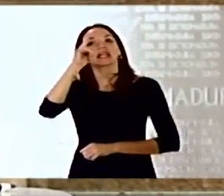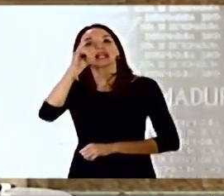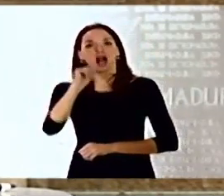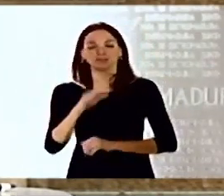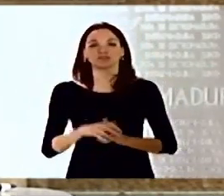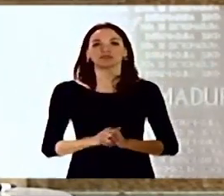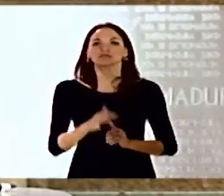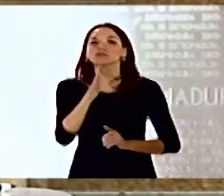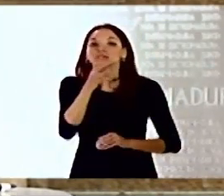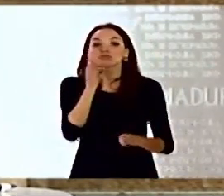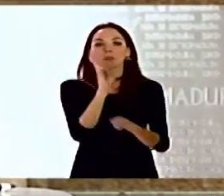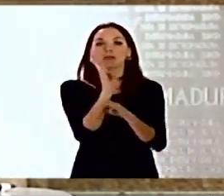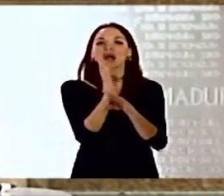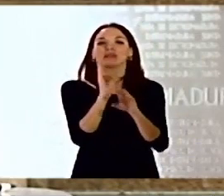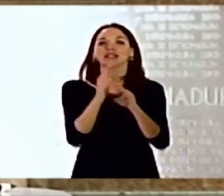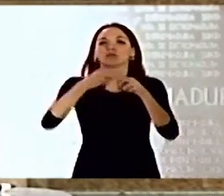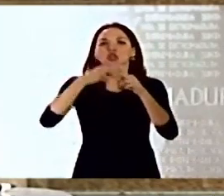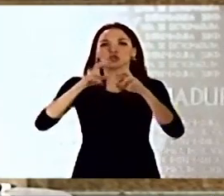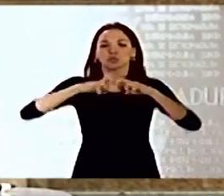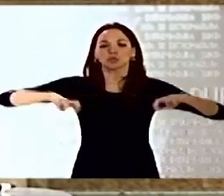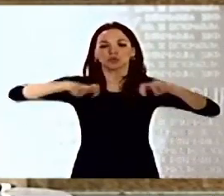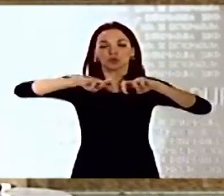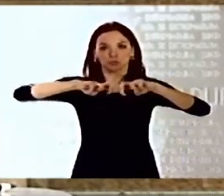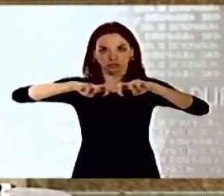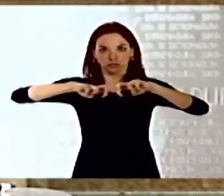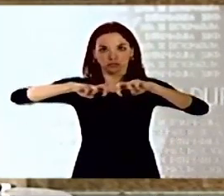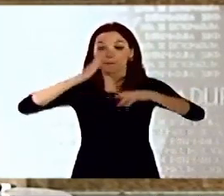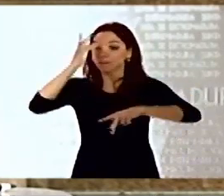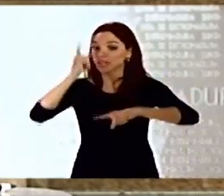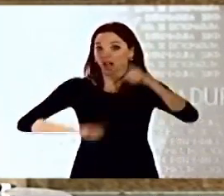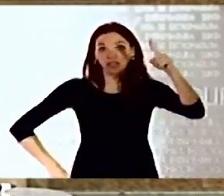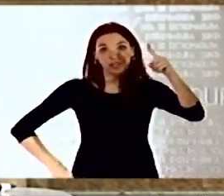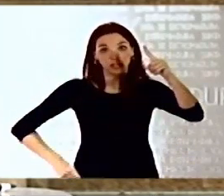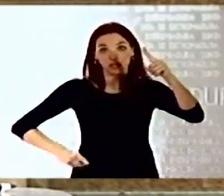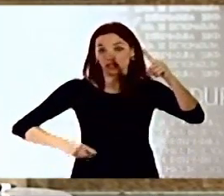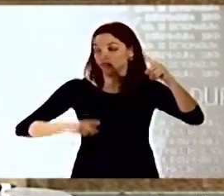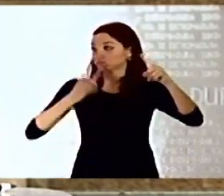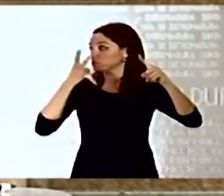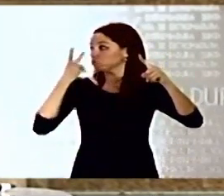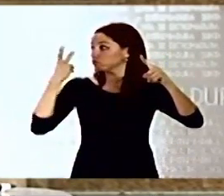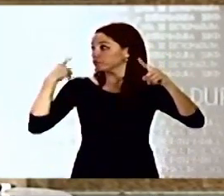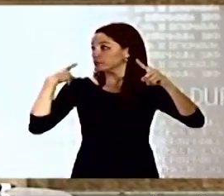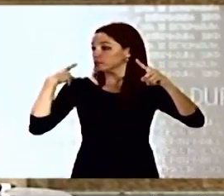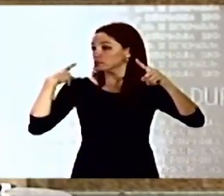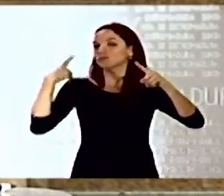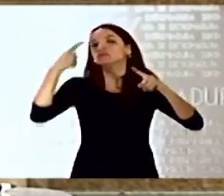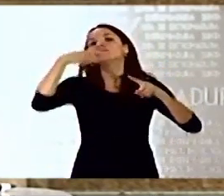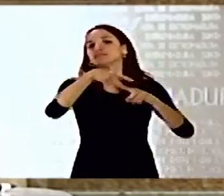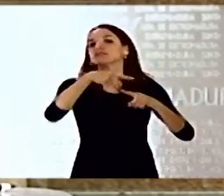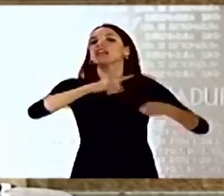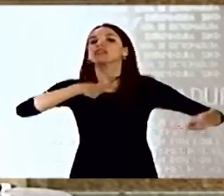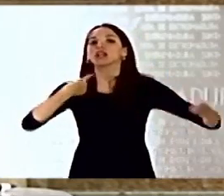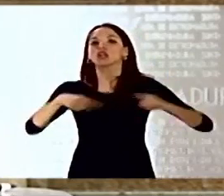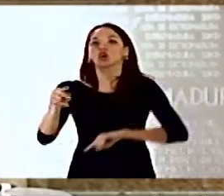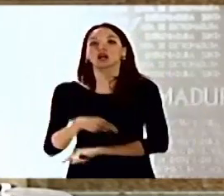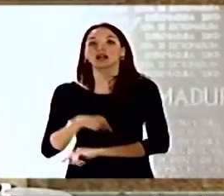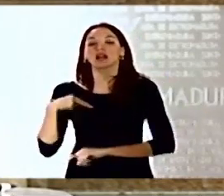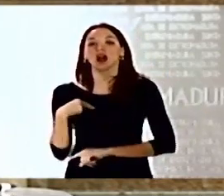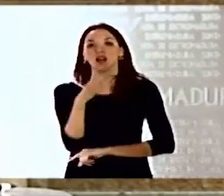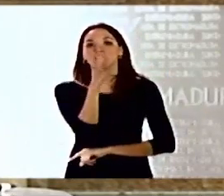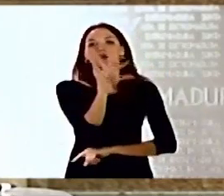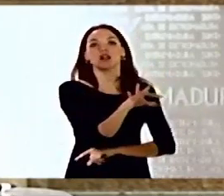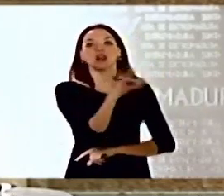en el Parlamento, en mitad del partido, es decir, en mitad de la legislatura pasada, fue elegido director de la corporación tras la